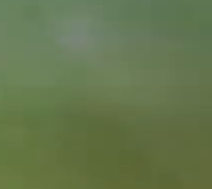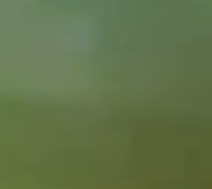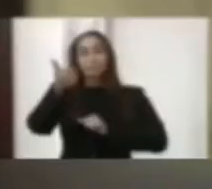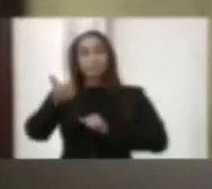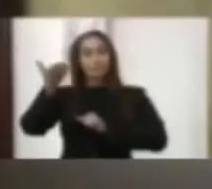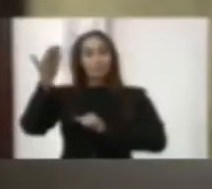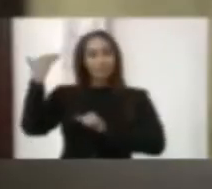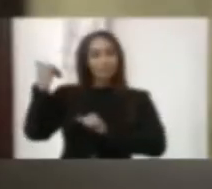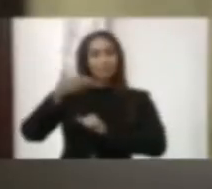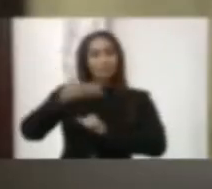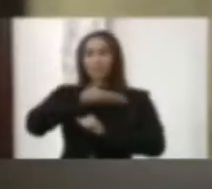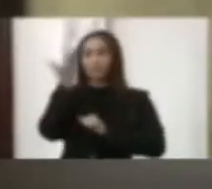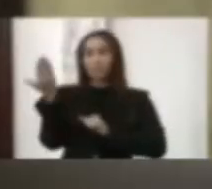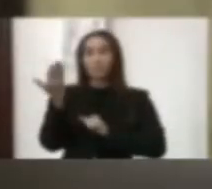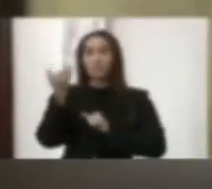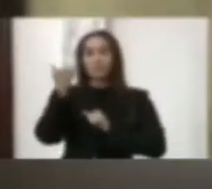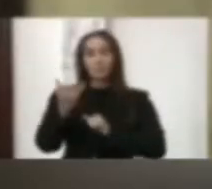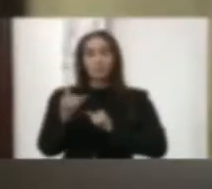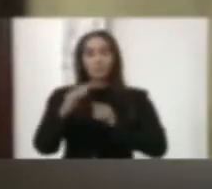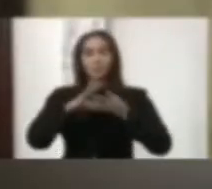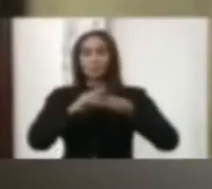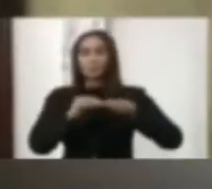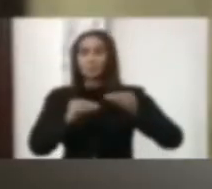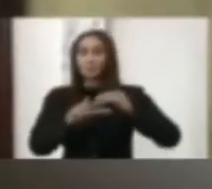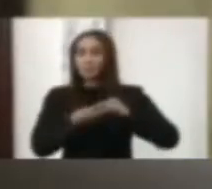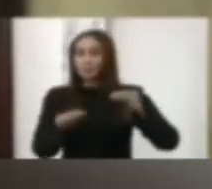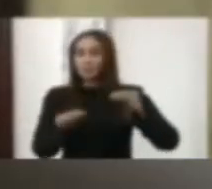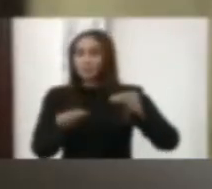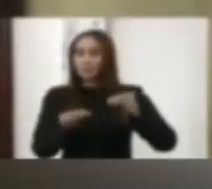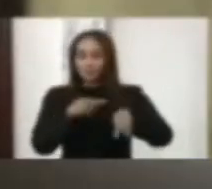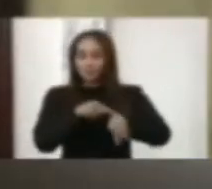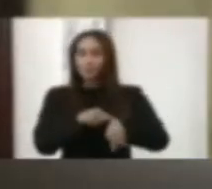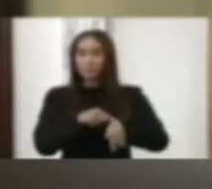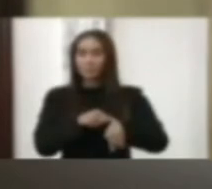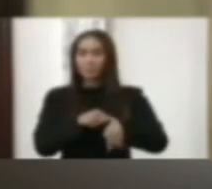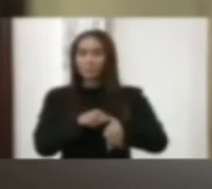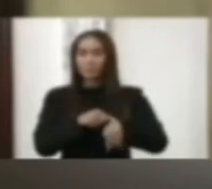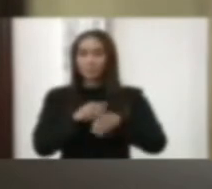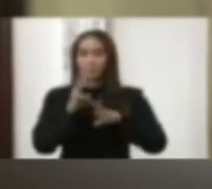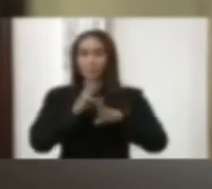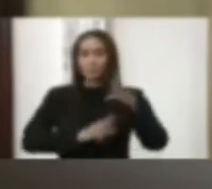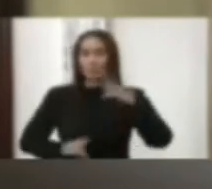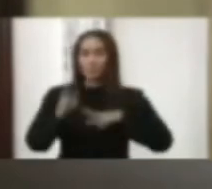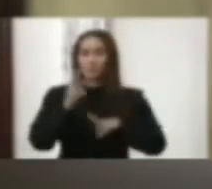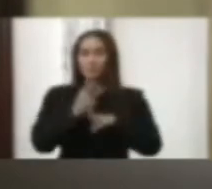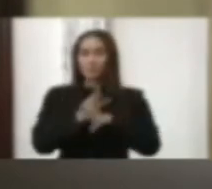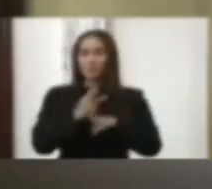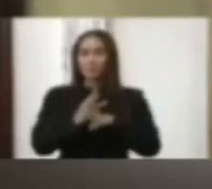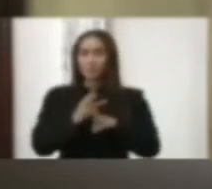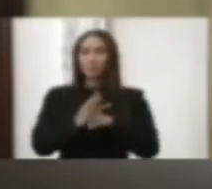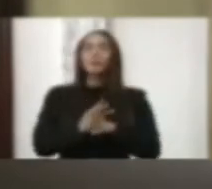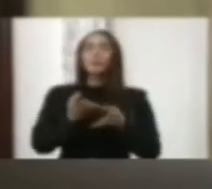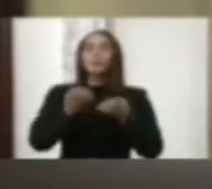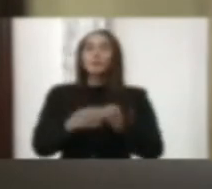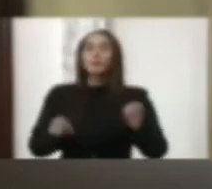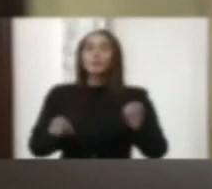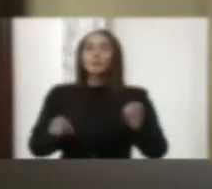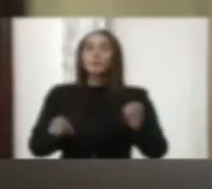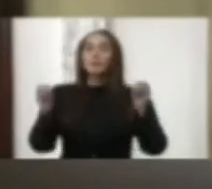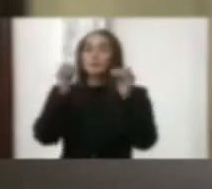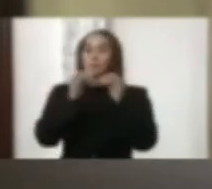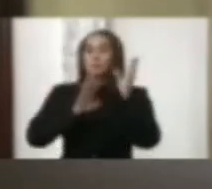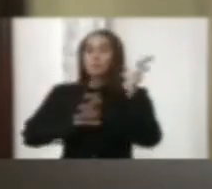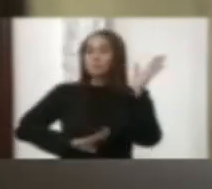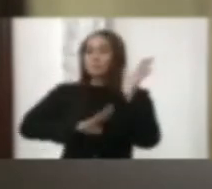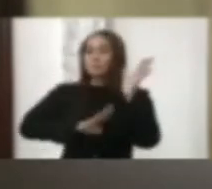el presidente. Historia, las aspiraciones de la población global que aspira a grandes metas de progreso y